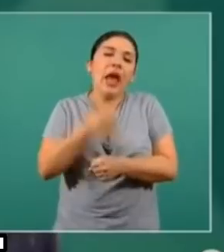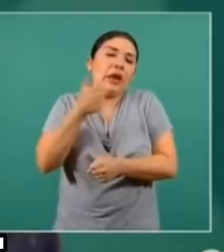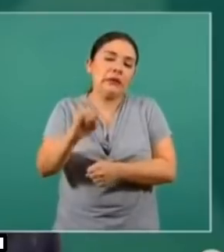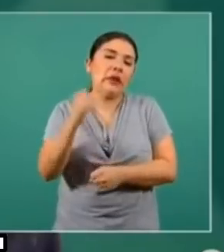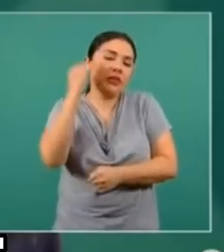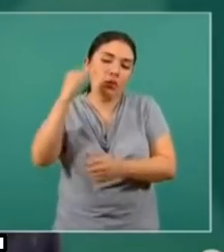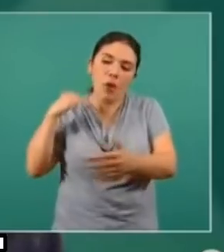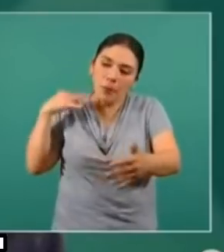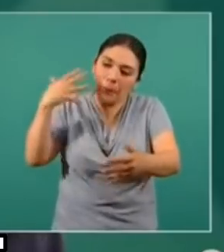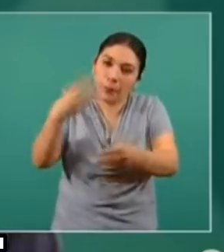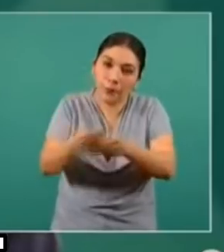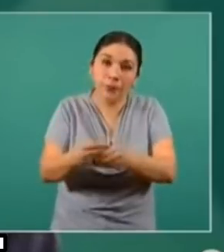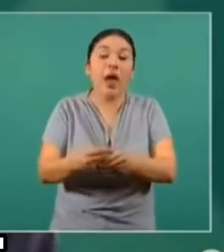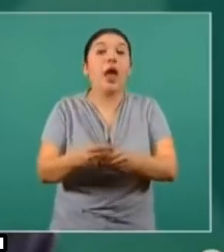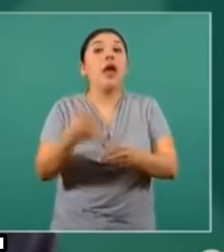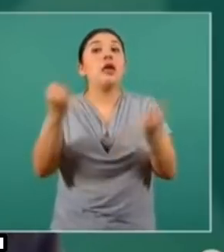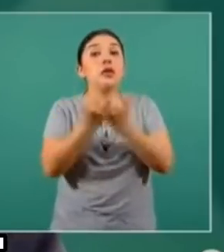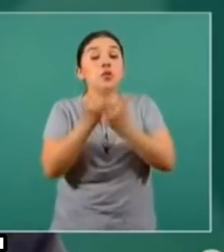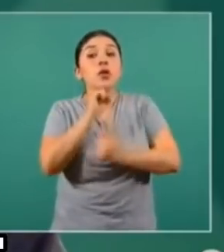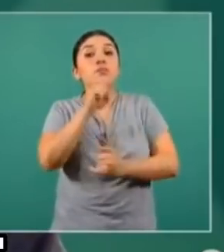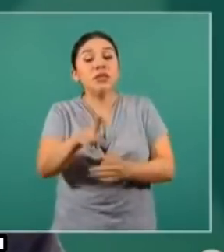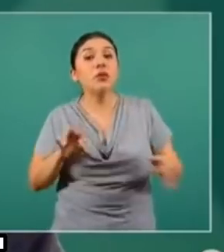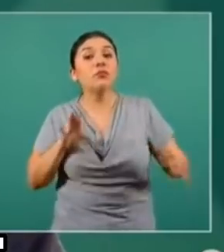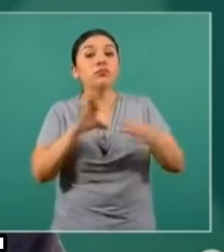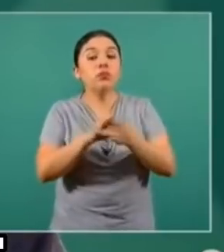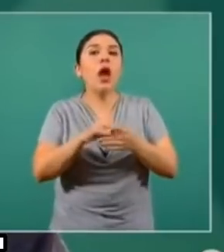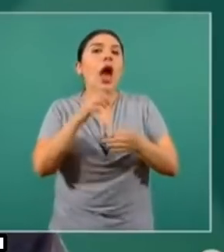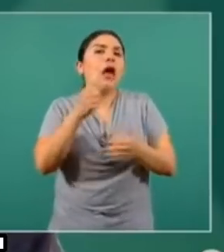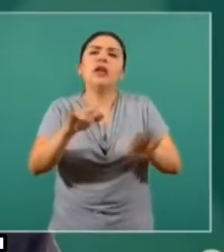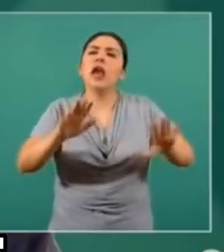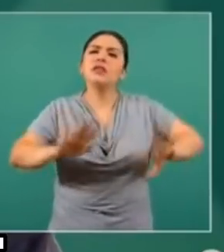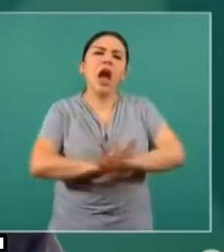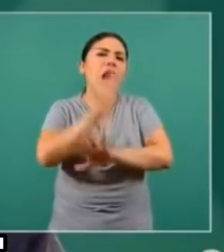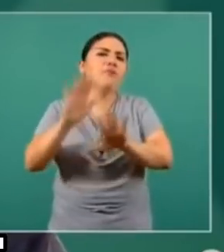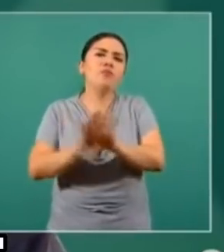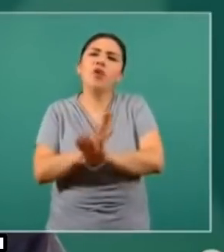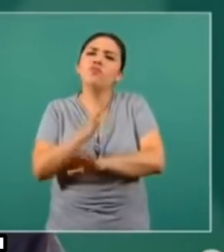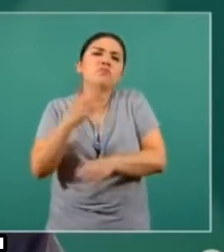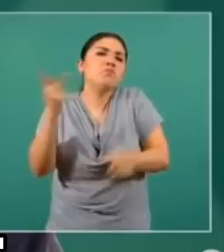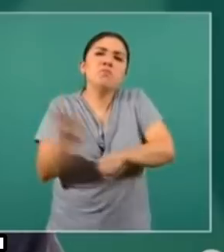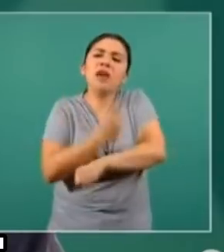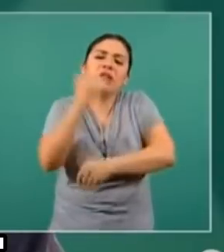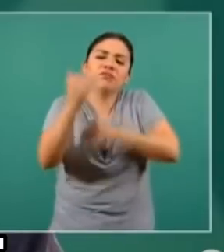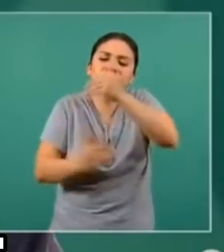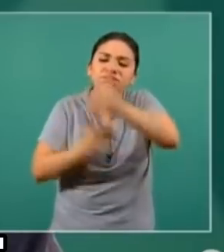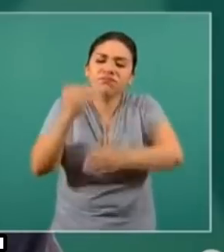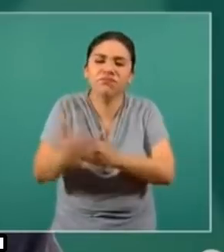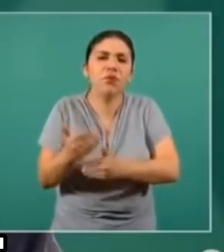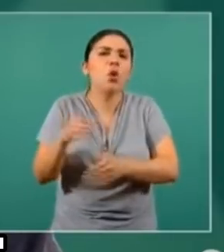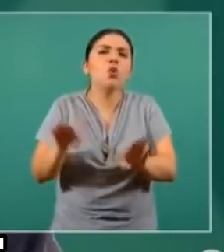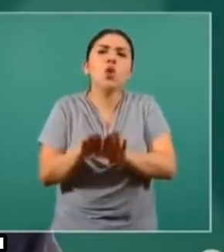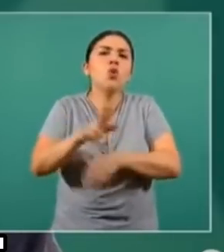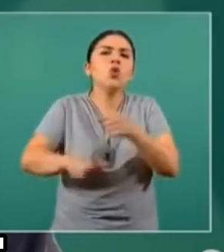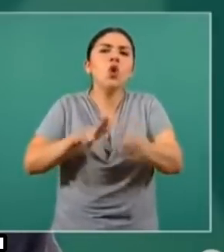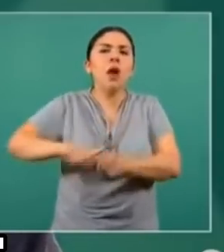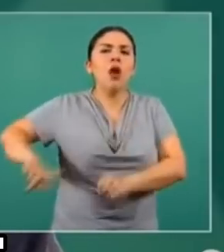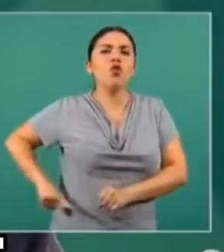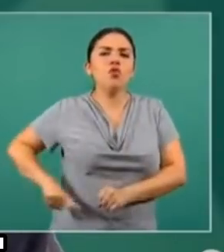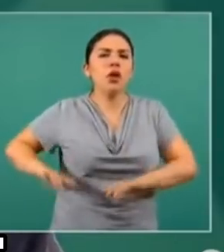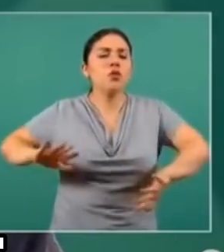de este proceso. Y a tono con distintos cambios de ritmo que irán ocurriendo también en el propio ejercicio de